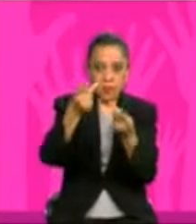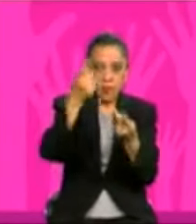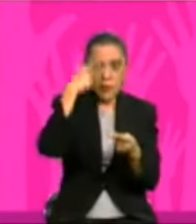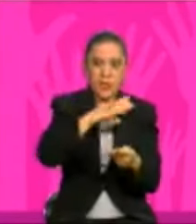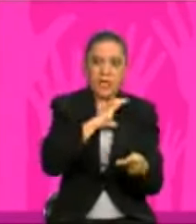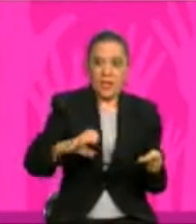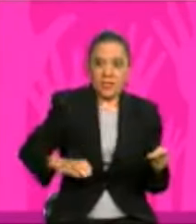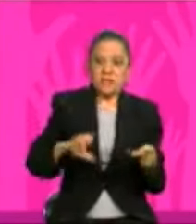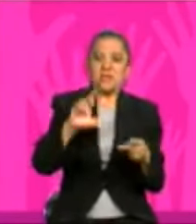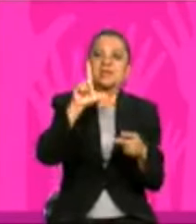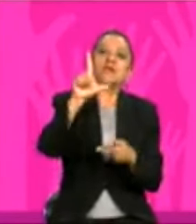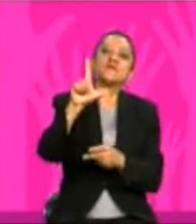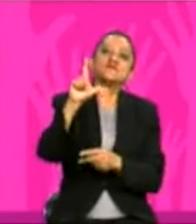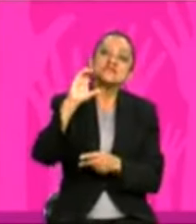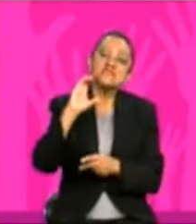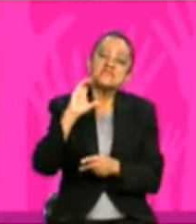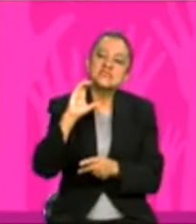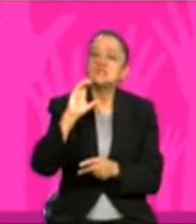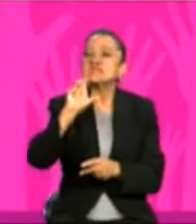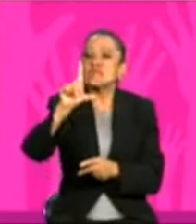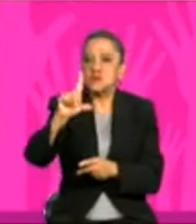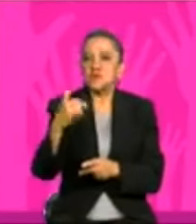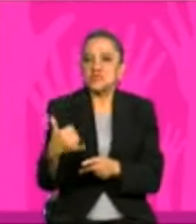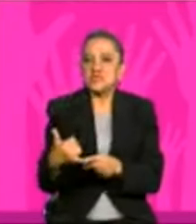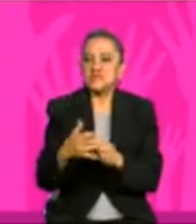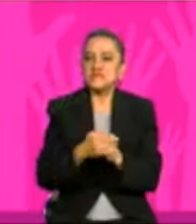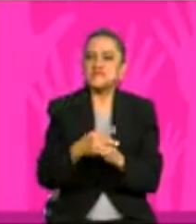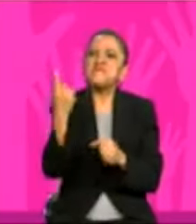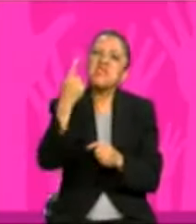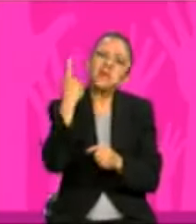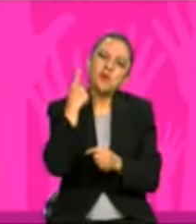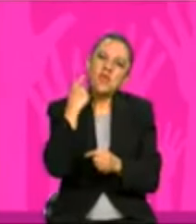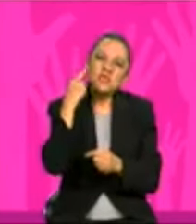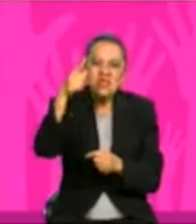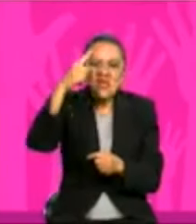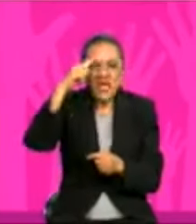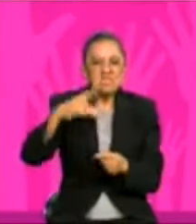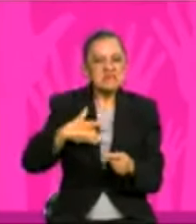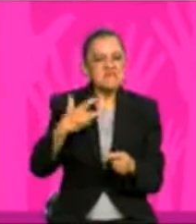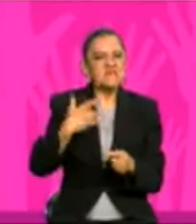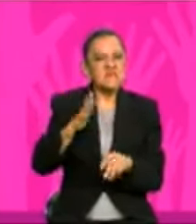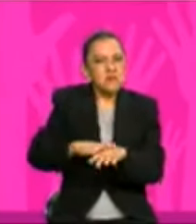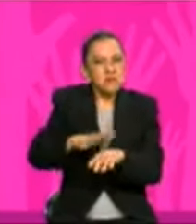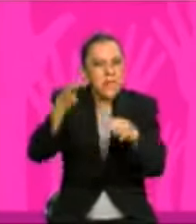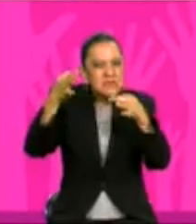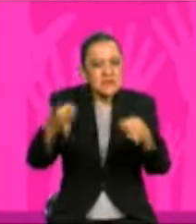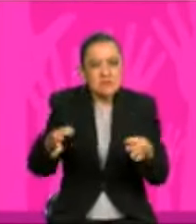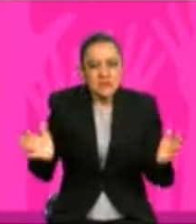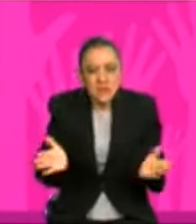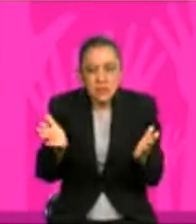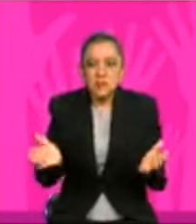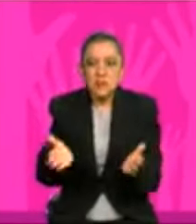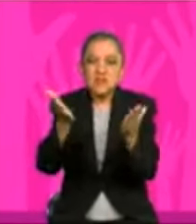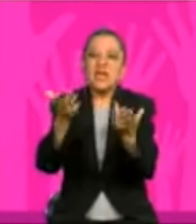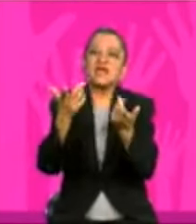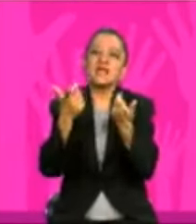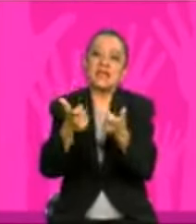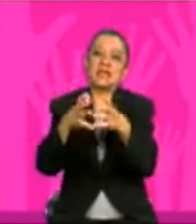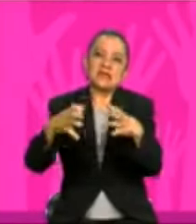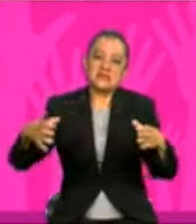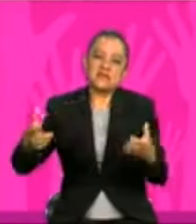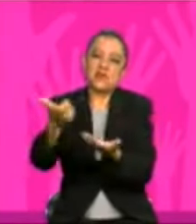Mesa Guzmán. ¿Qué políticas públicas considera que podrían ser más efectivas para impulsar el crecimiento económico y el desarrollo